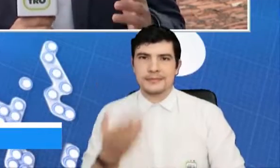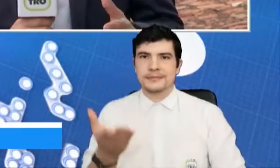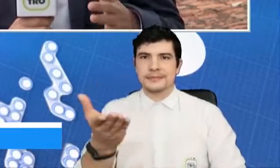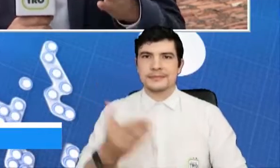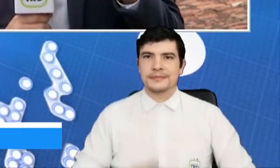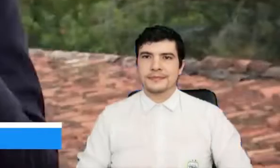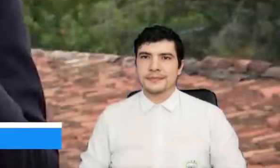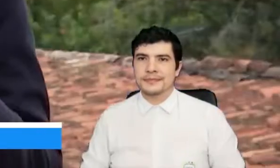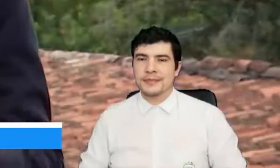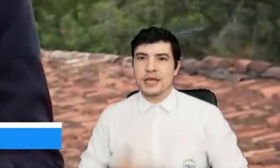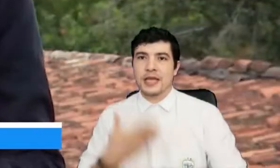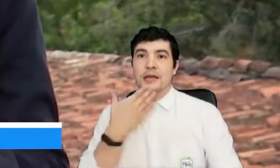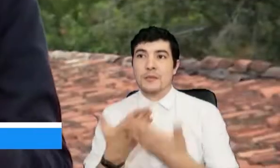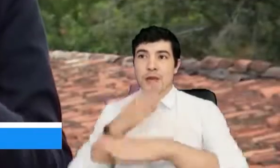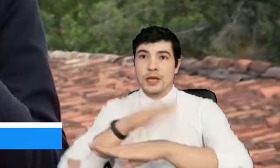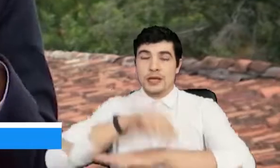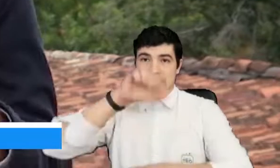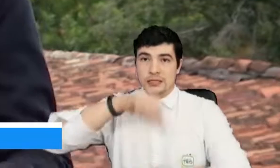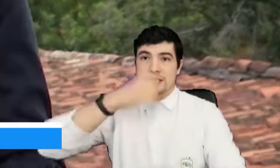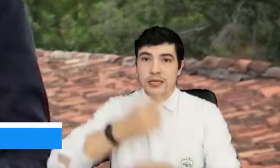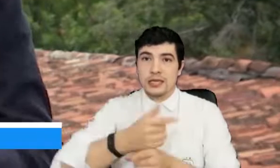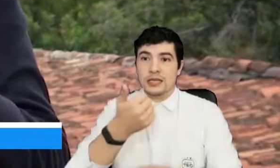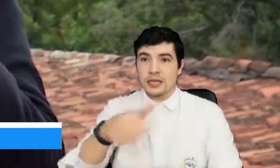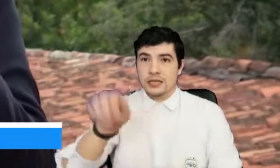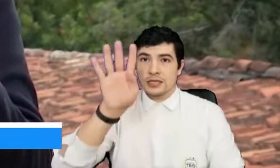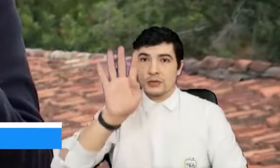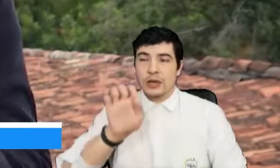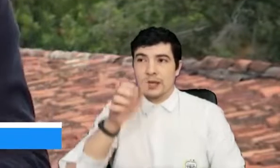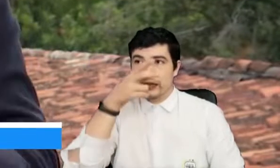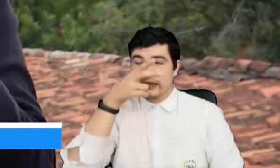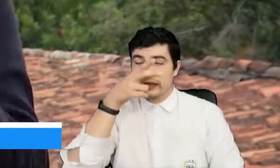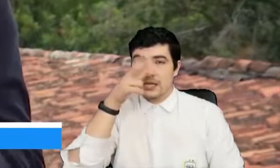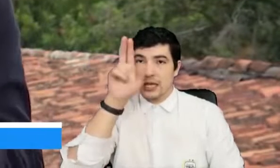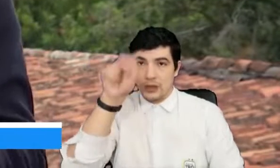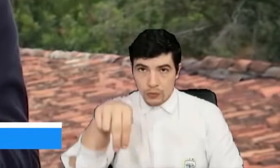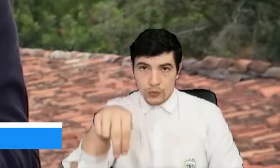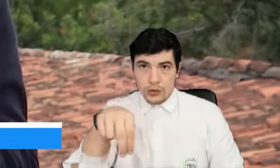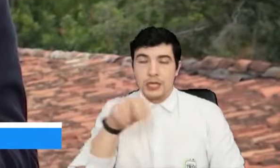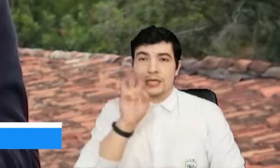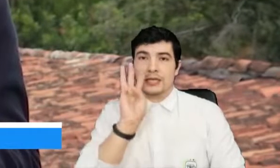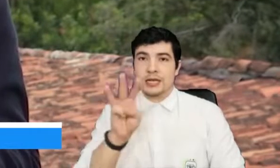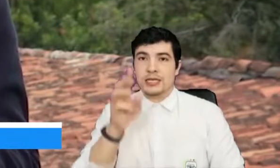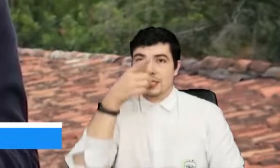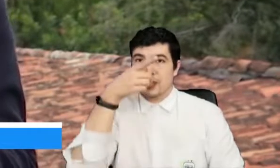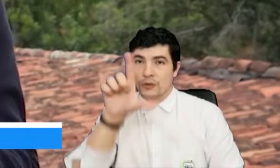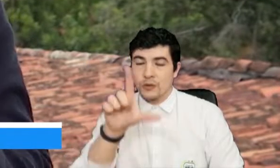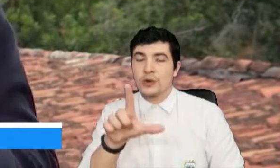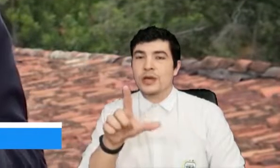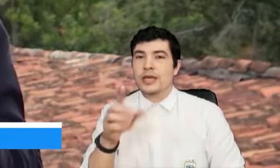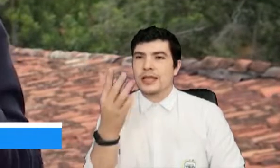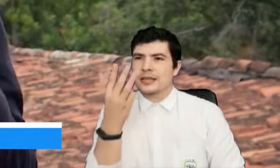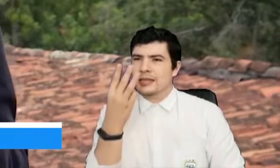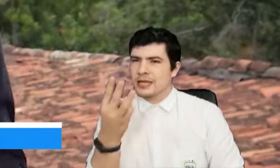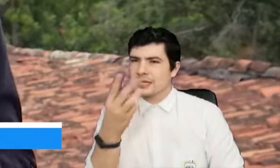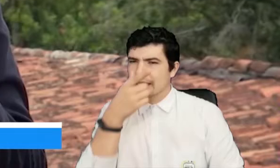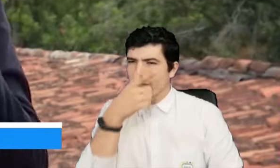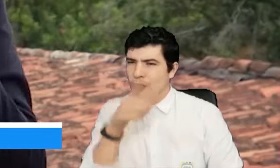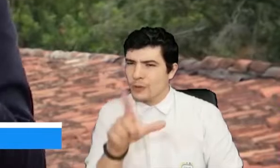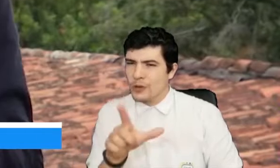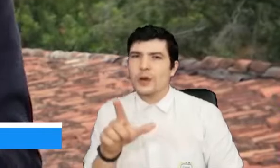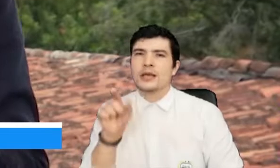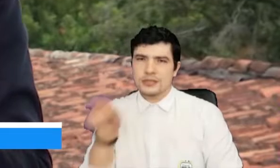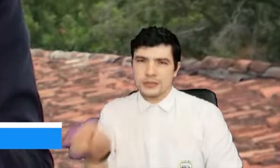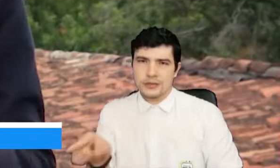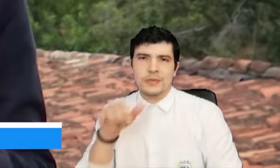Buenas tardes. El 19 de junio, el 3 de julio y el 19 de julio son las fechas anunciadas por el Gobierno Nacional para aplicar